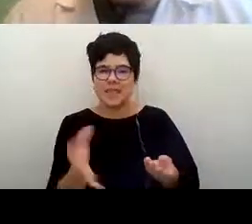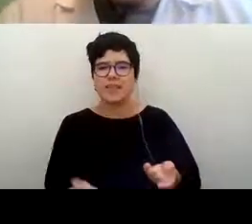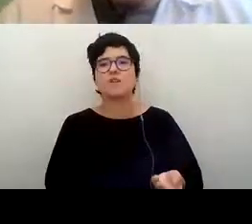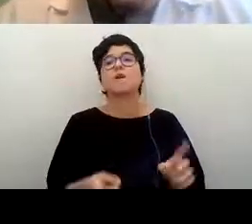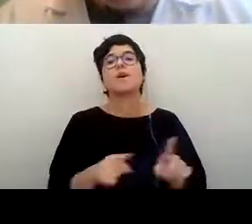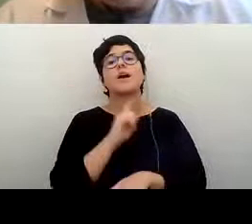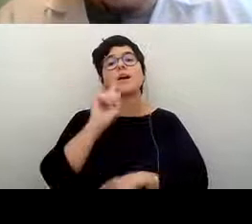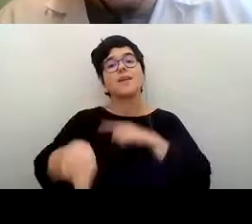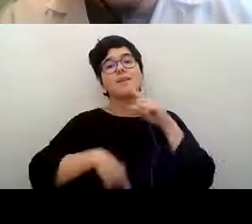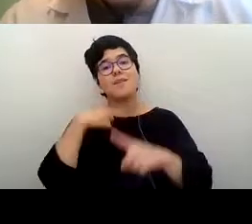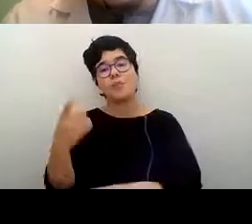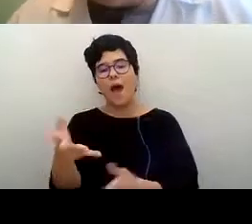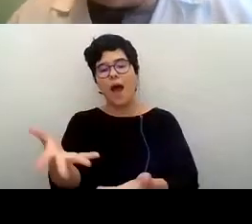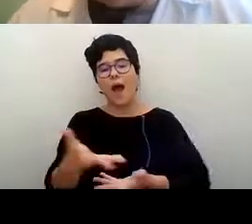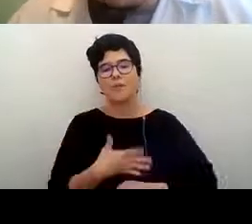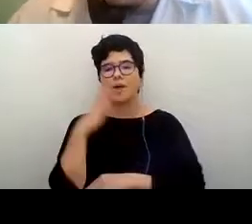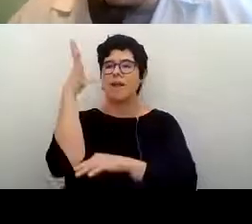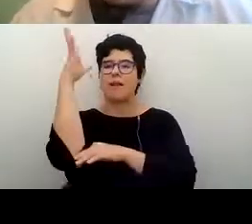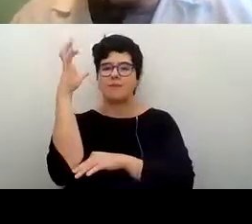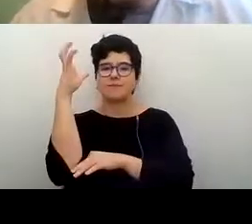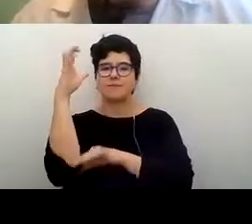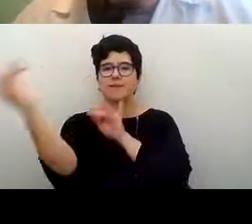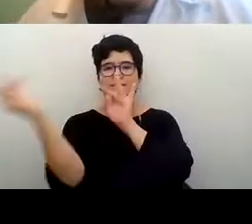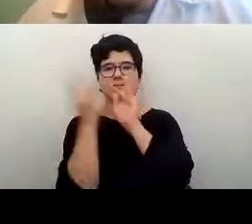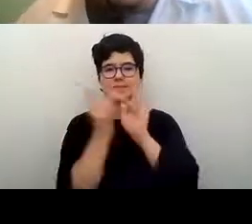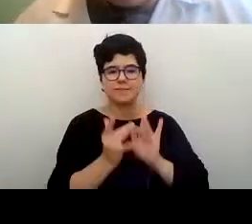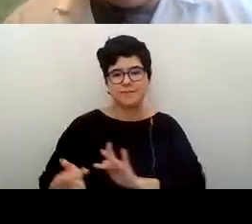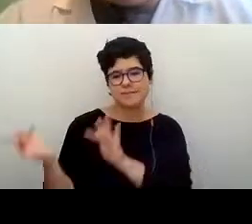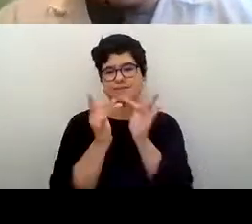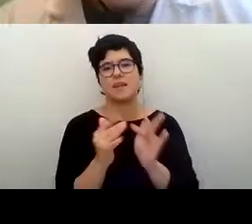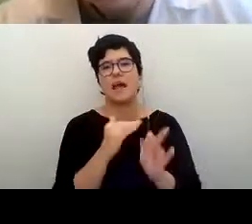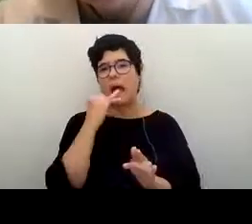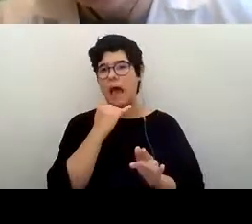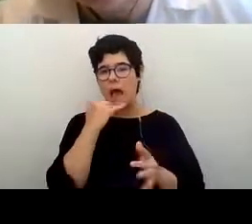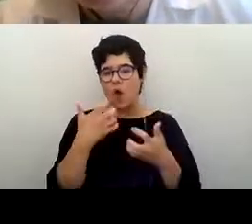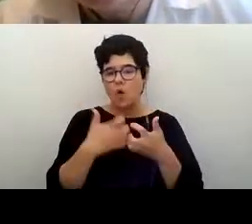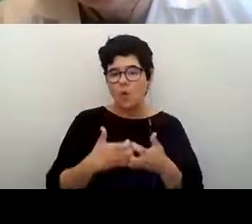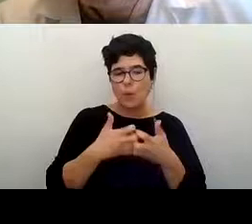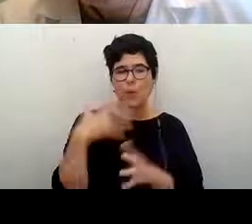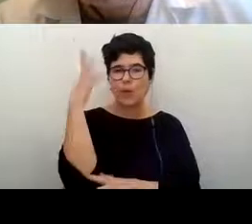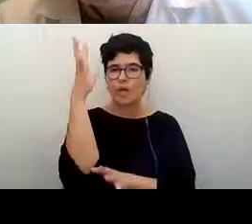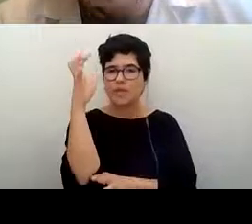transmisión nerviosa. Por lo tanto, cualquier función neurológica va a verse facilitada